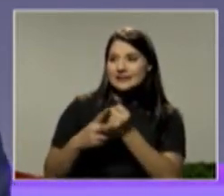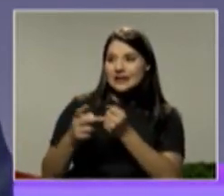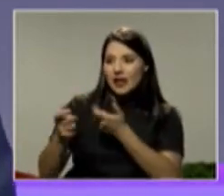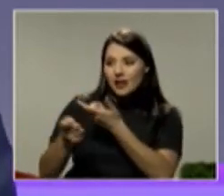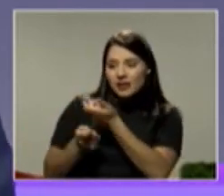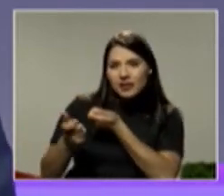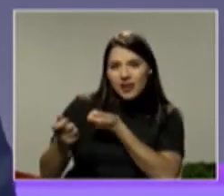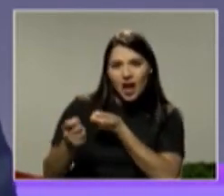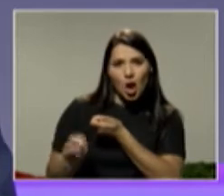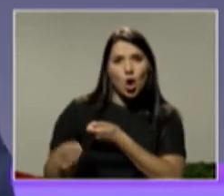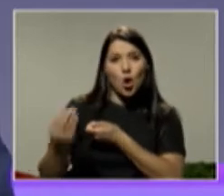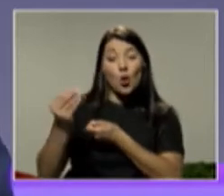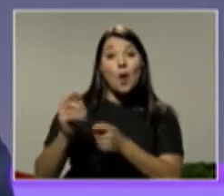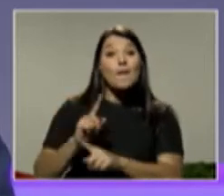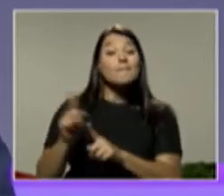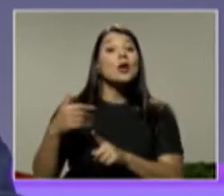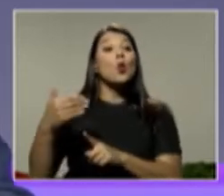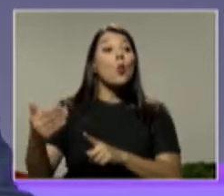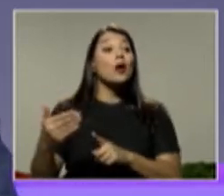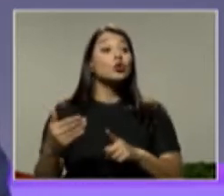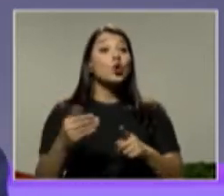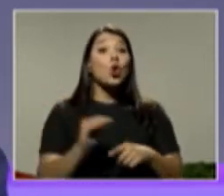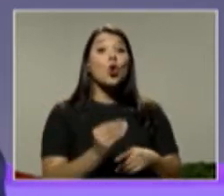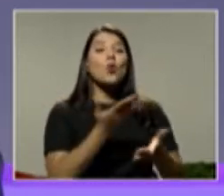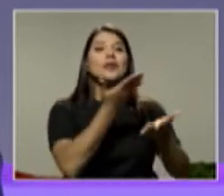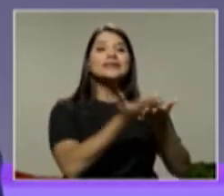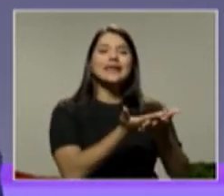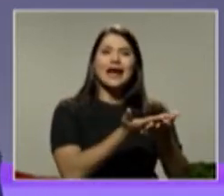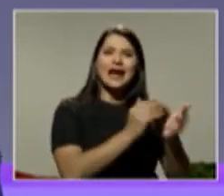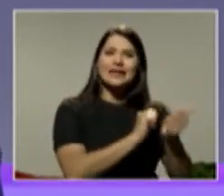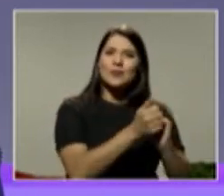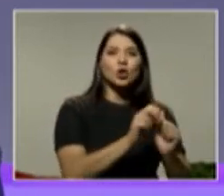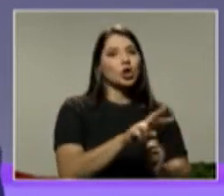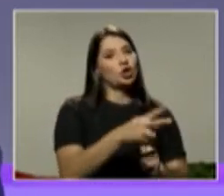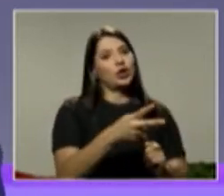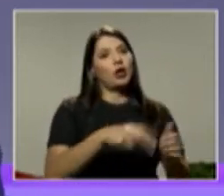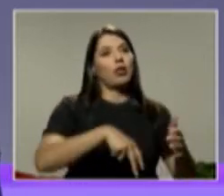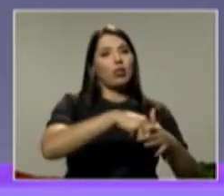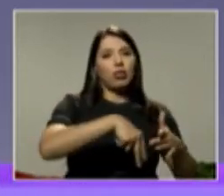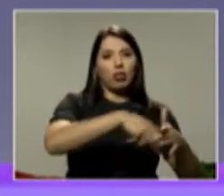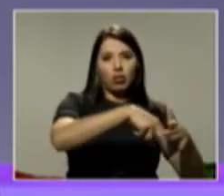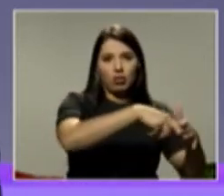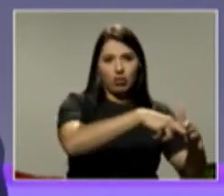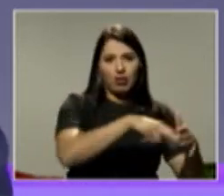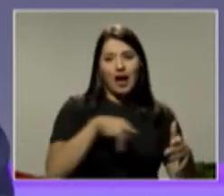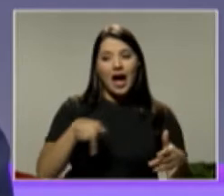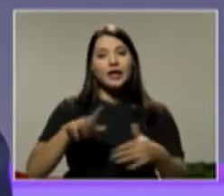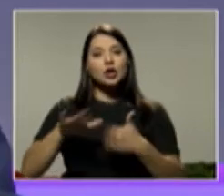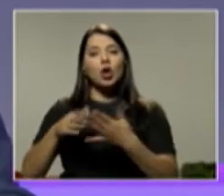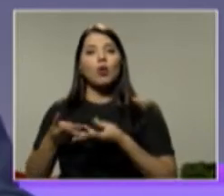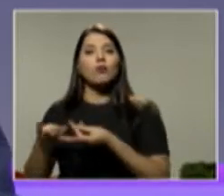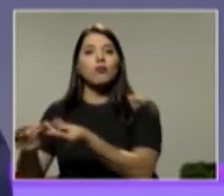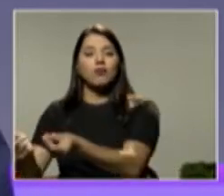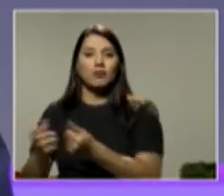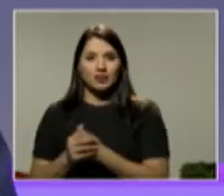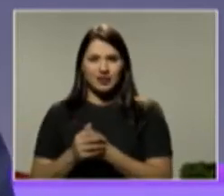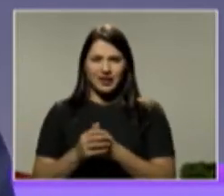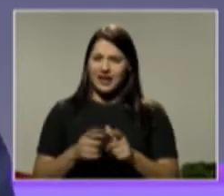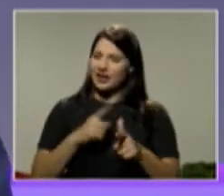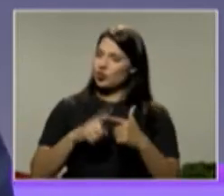atraerlos. Pero cuando se involucran en el deporte lo que vemos son muchos obstáculos más bien, ¿verdad? Entonces es una lucha bastante dispareja. Sin embargo, no